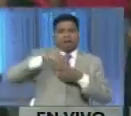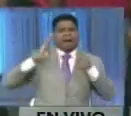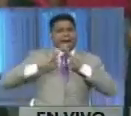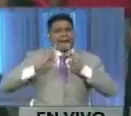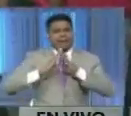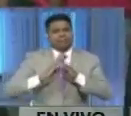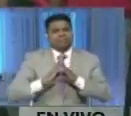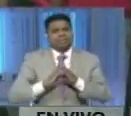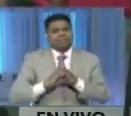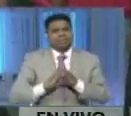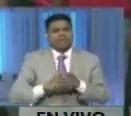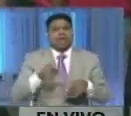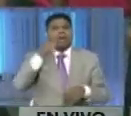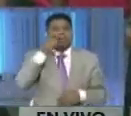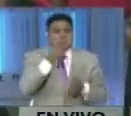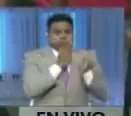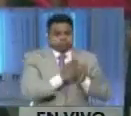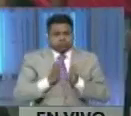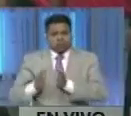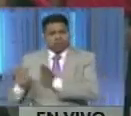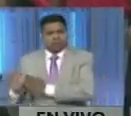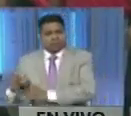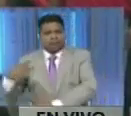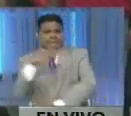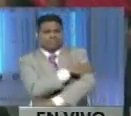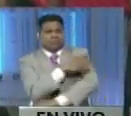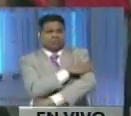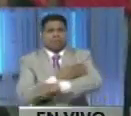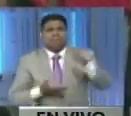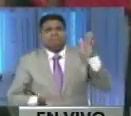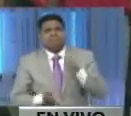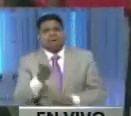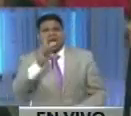Mientras el pueblo se organiza, la derecha va a la TCJ a